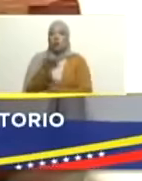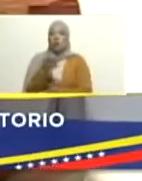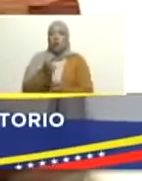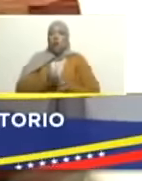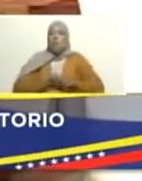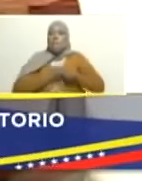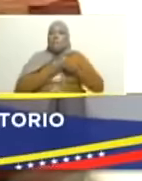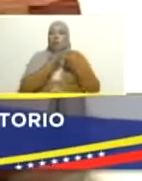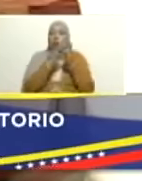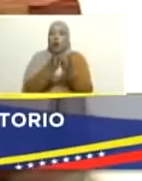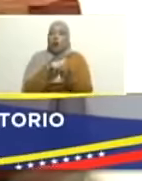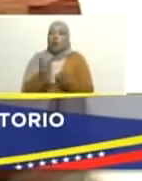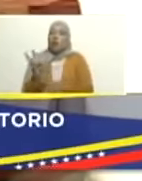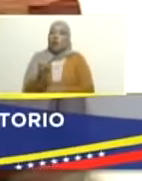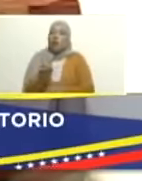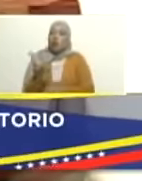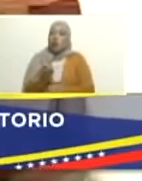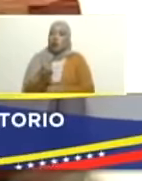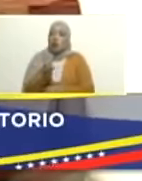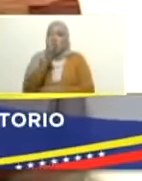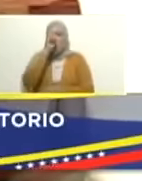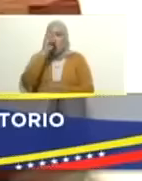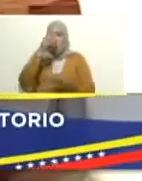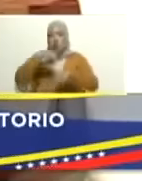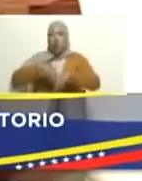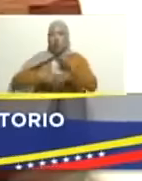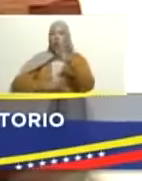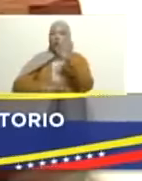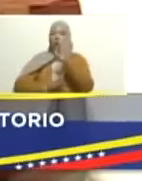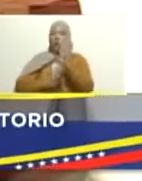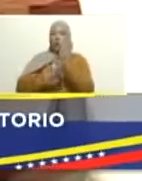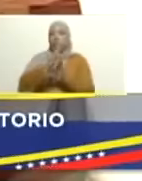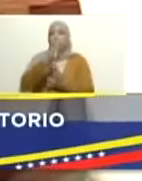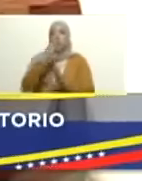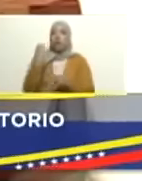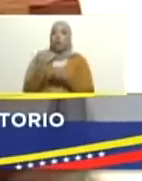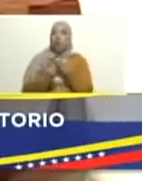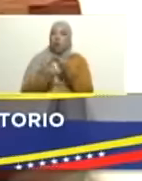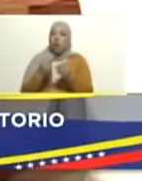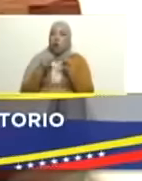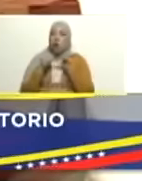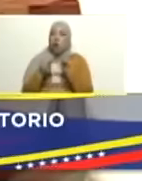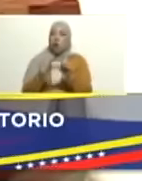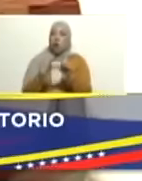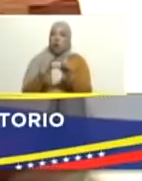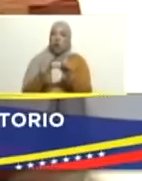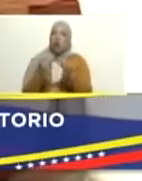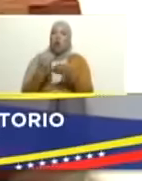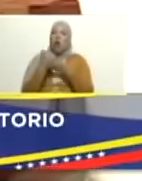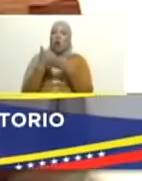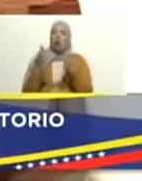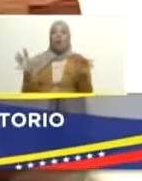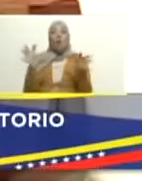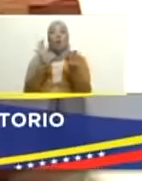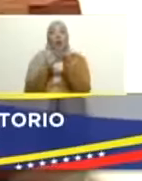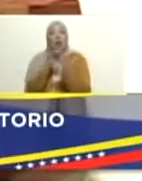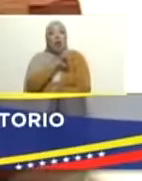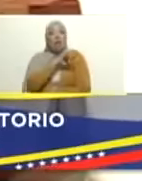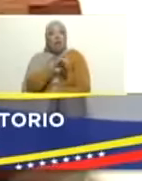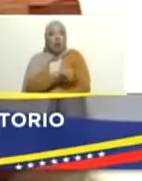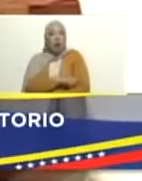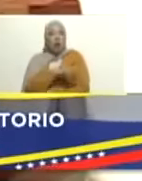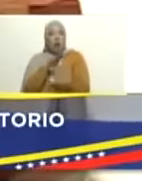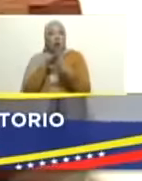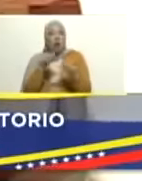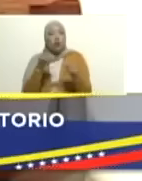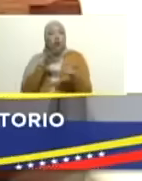vocación venezolanista, para que este acuerdo saliera adelante, y de aquí en adelante hay que unir esfuerzos con todos